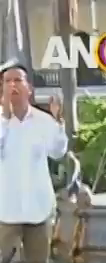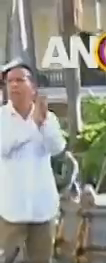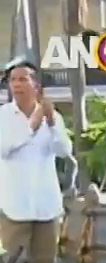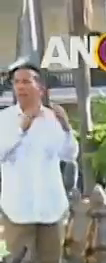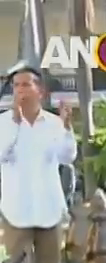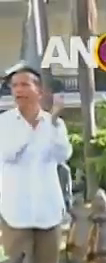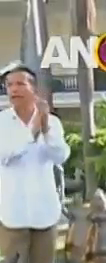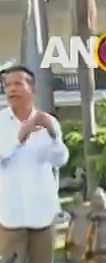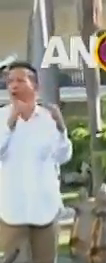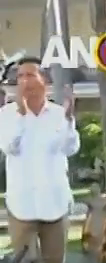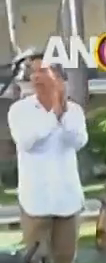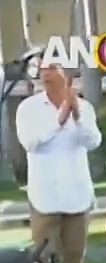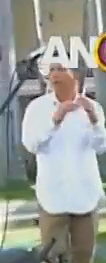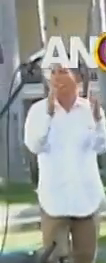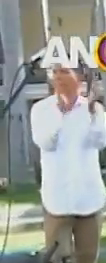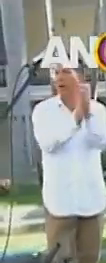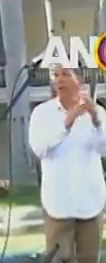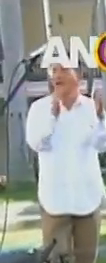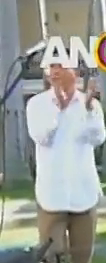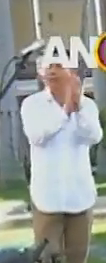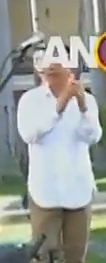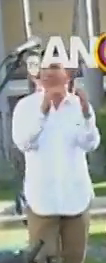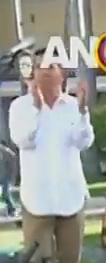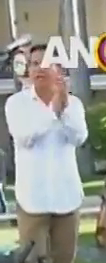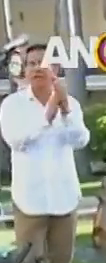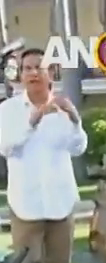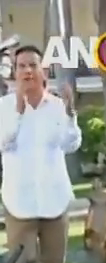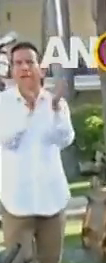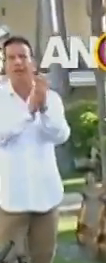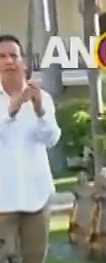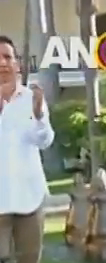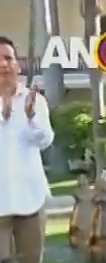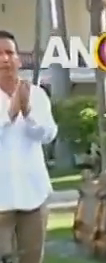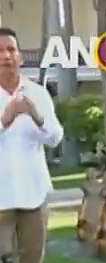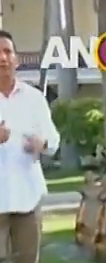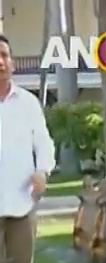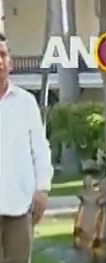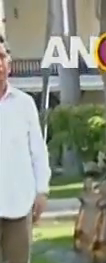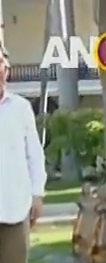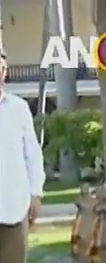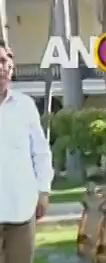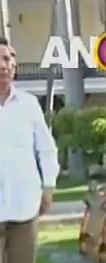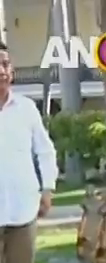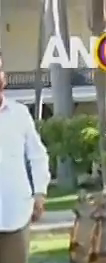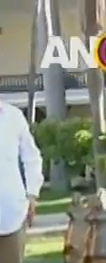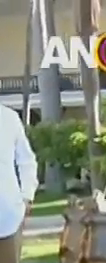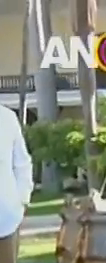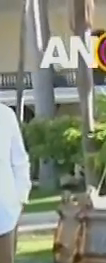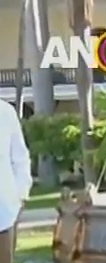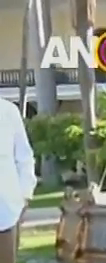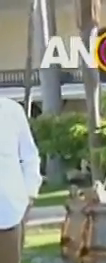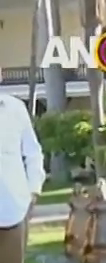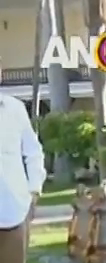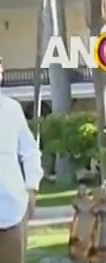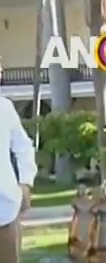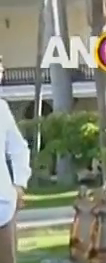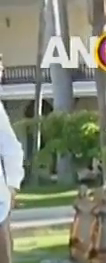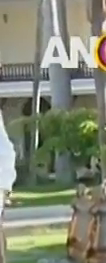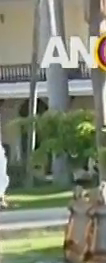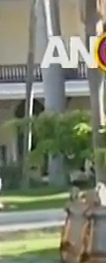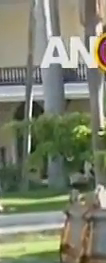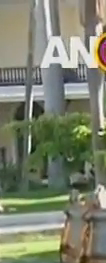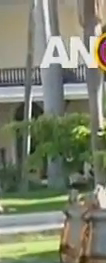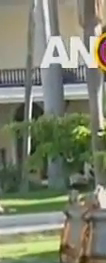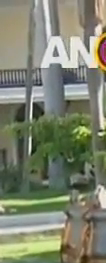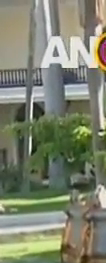diversas agrupaciones que están realizándole este merecido homenaje, cantando sus canciones, recordando toda su amplia gama, todo su